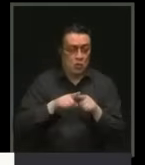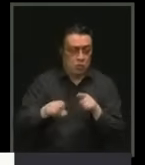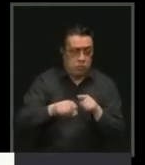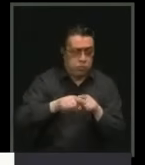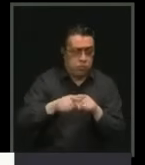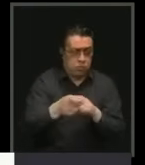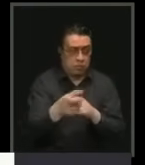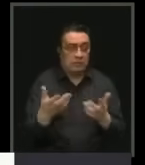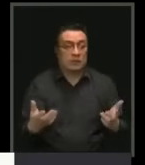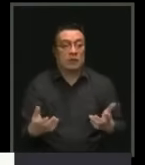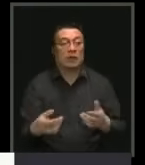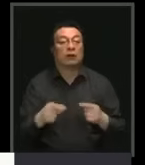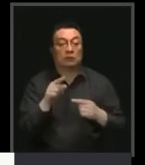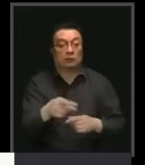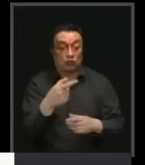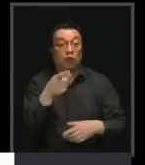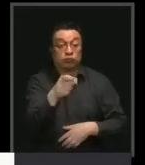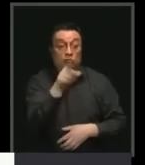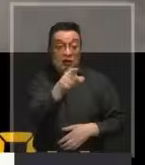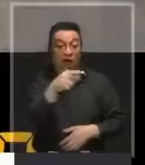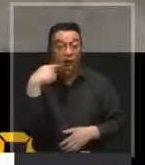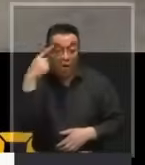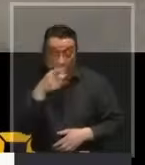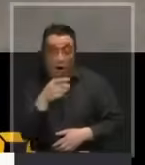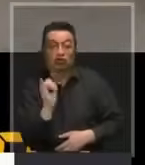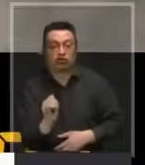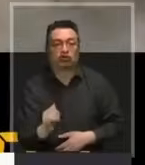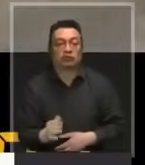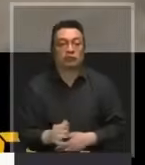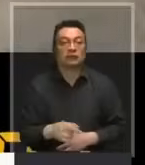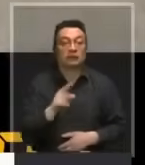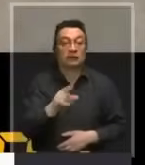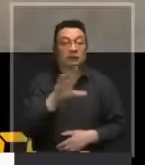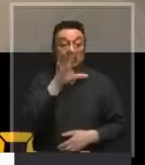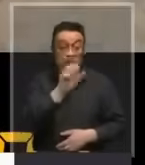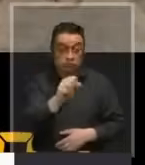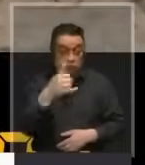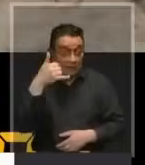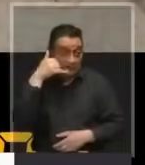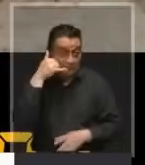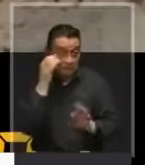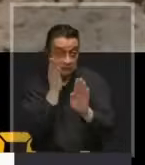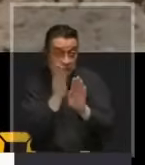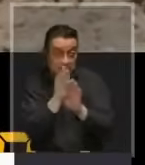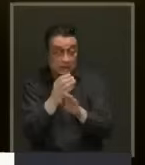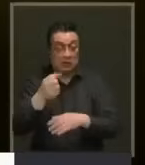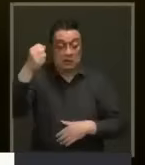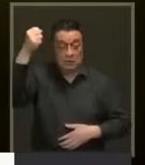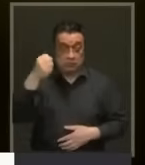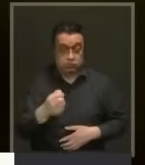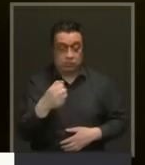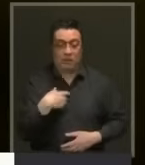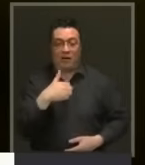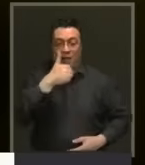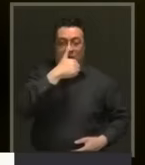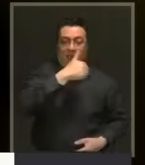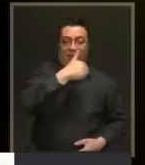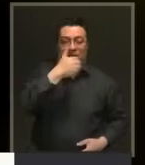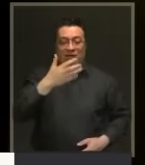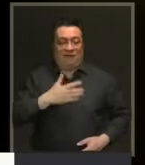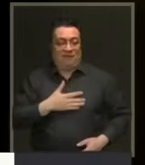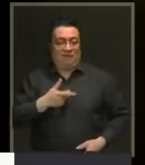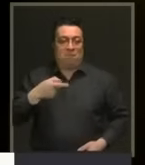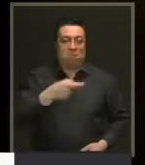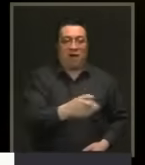¿Tú fuiste que le metiste plomo a ese loco? En esta interceptación telefónica, el asesino se pavonea de su macabro